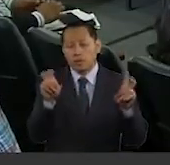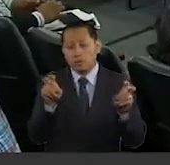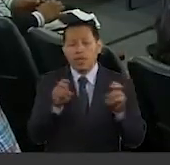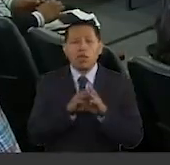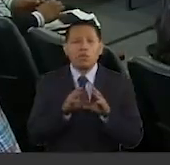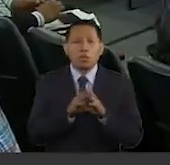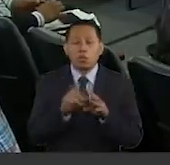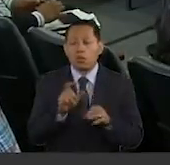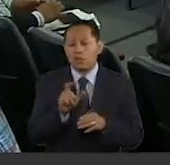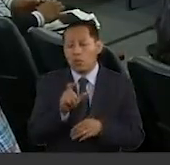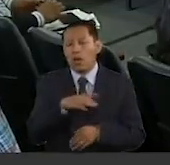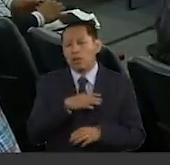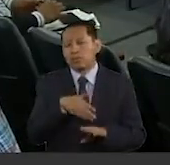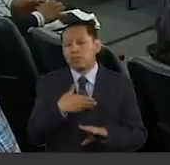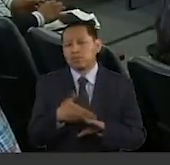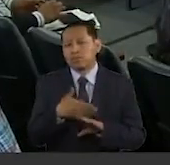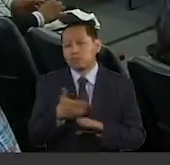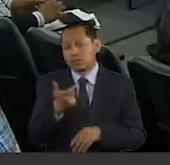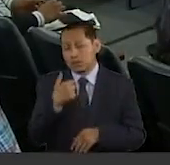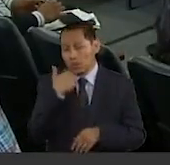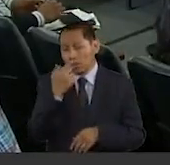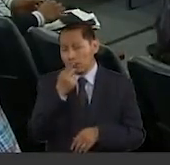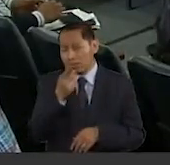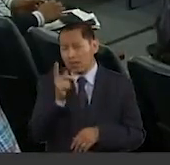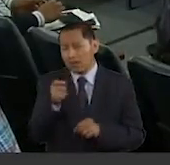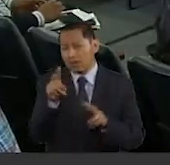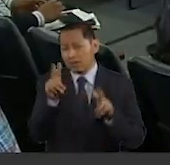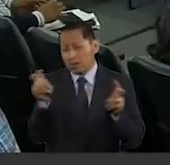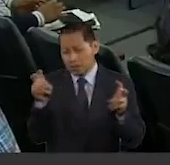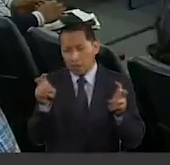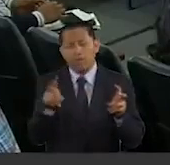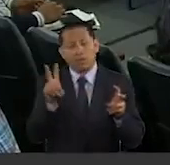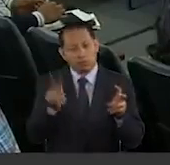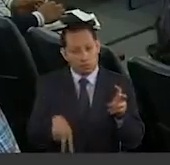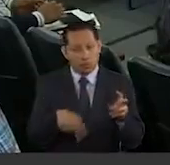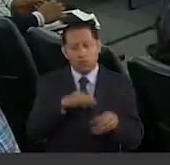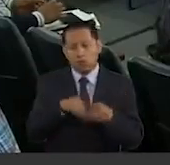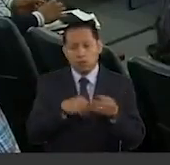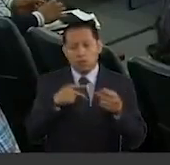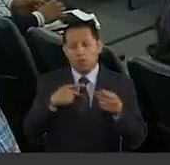extorsión, quiero decirles que es un tema que nos duele mucho a los mexiquenses.